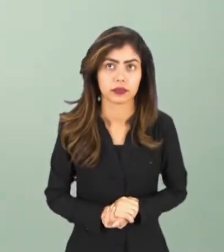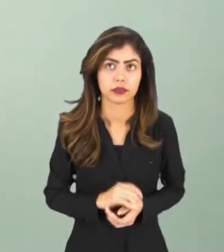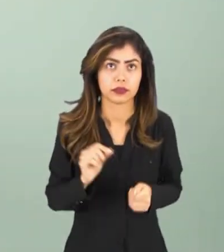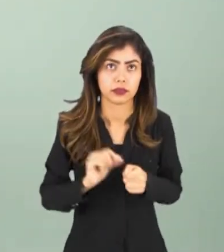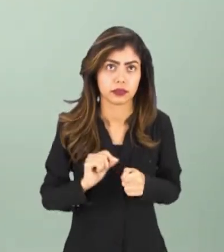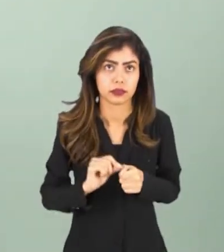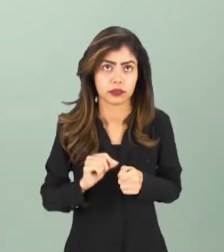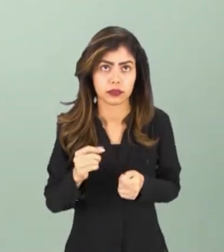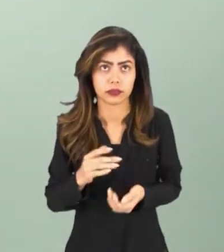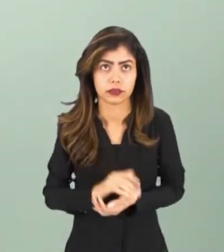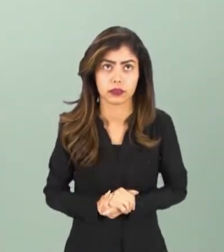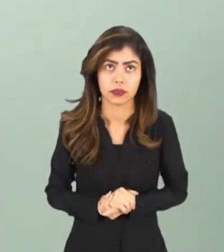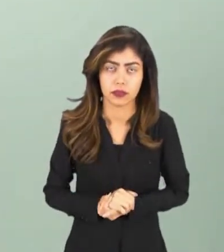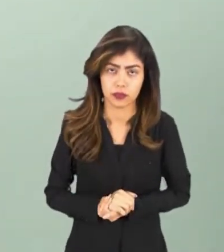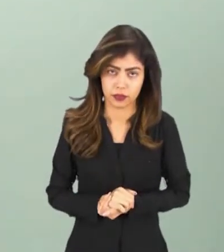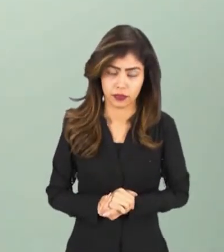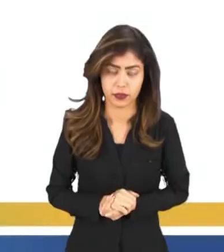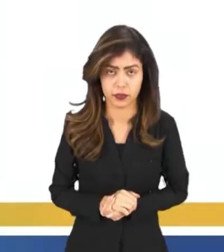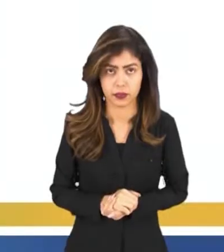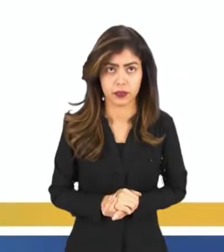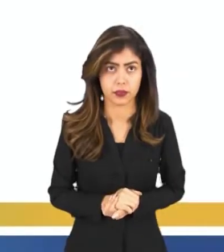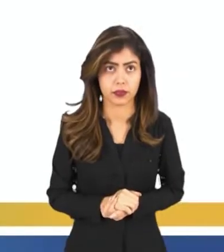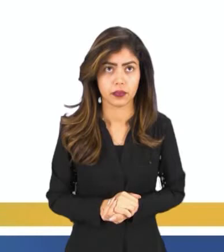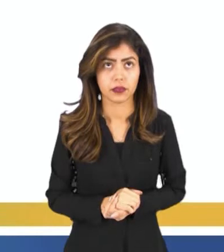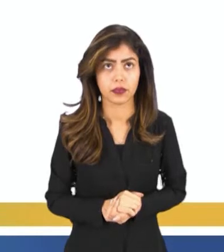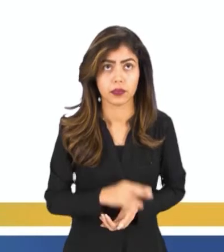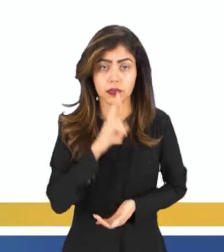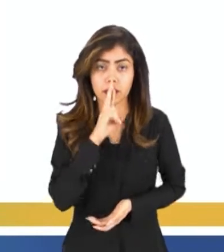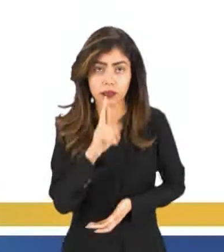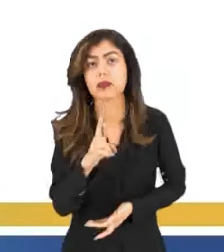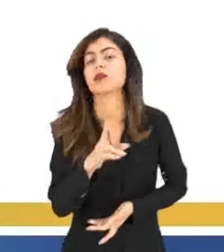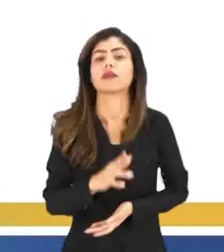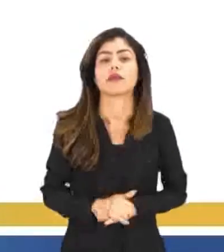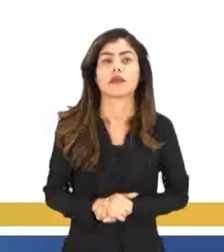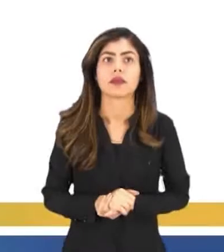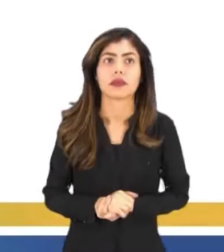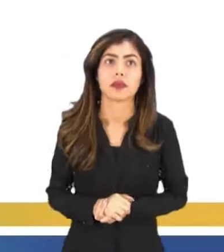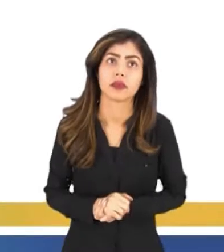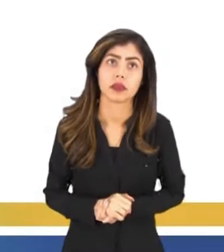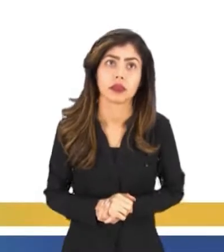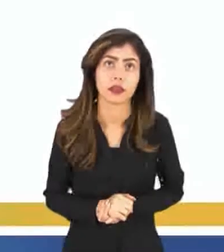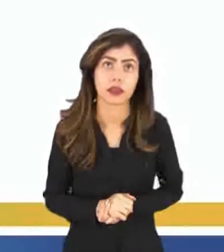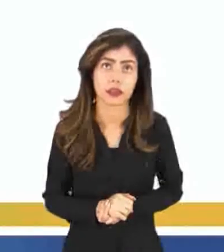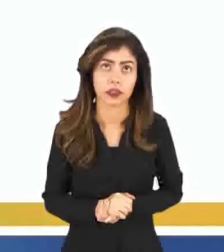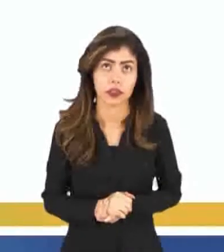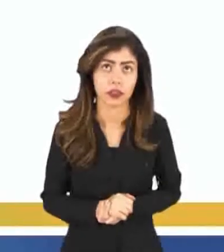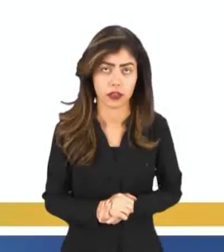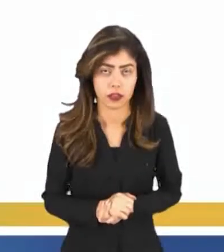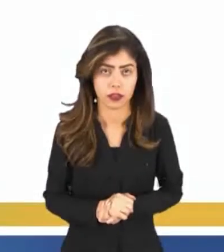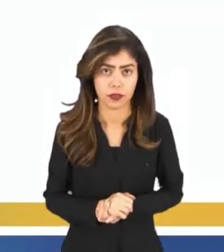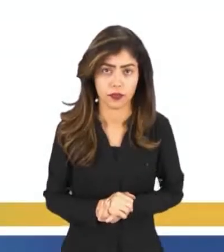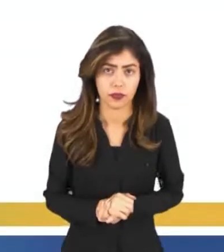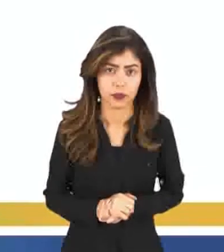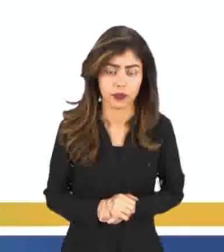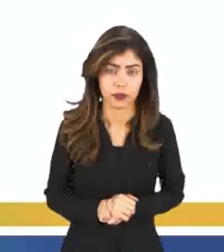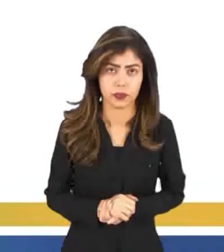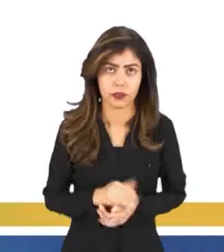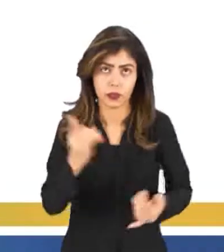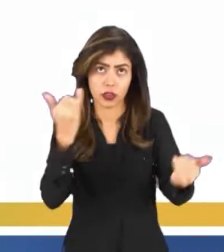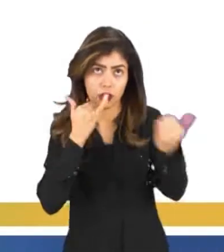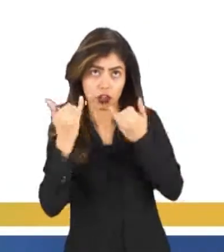que un fan del corazón a las respuestas